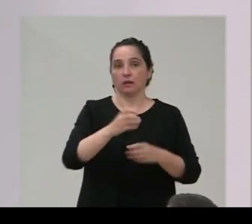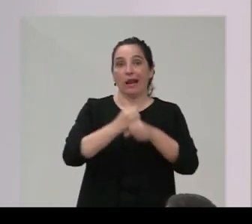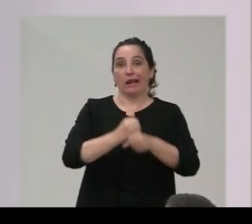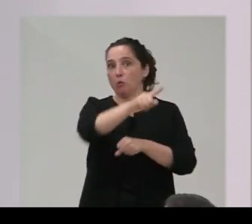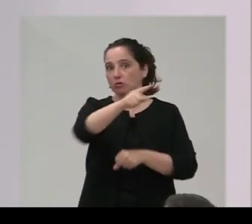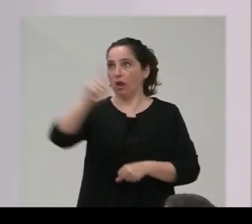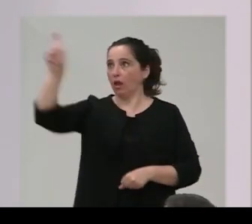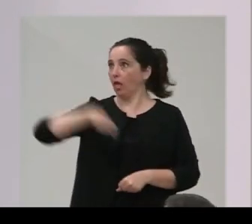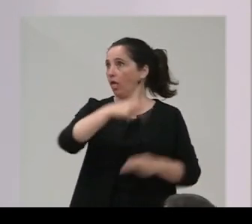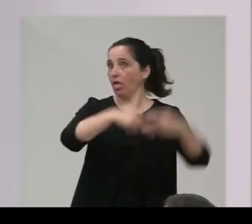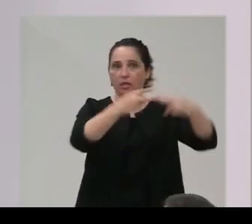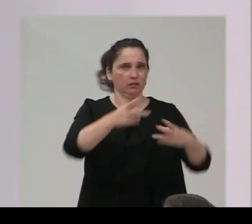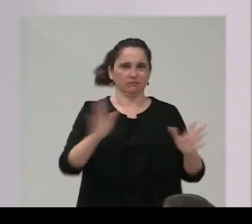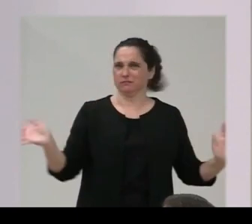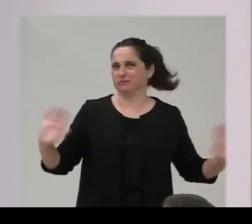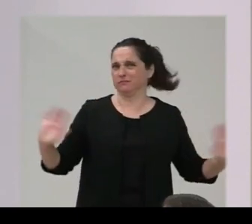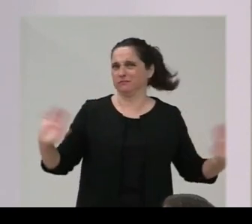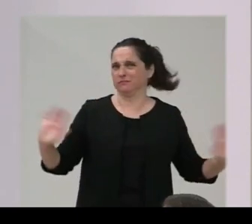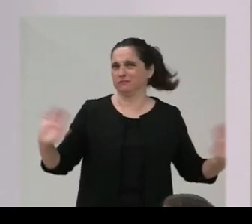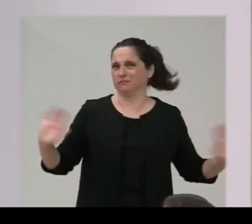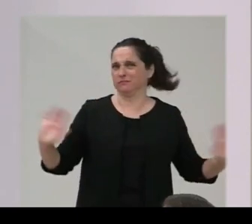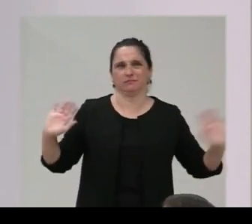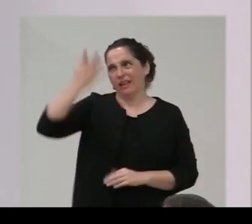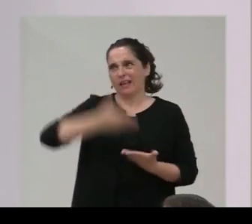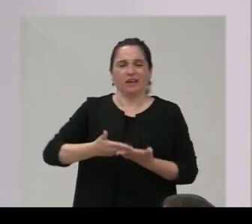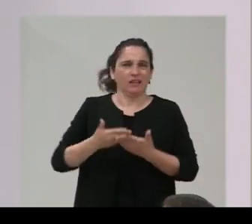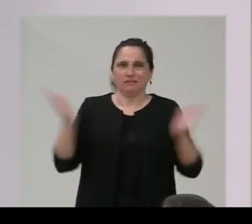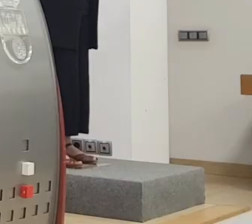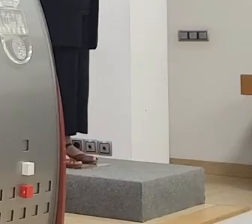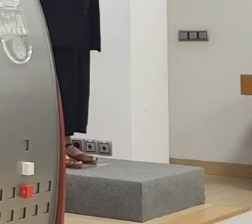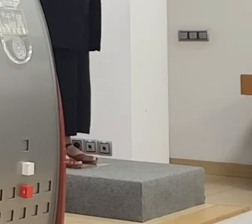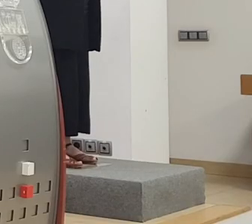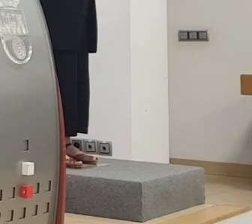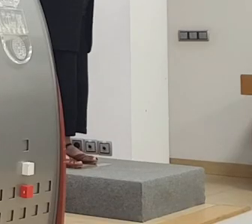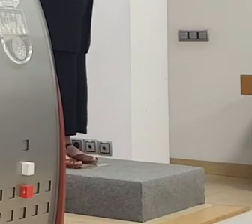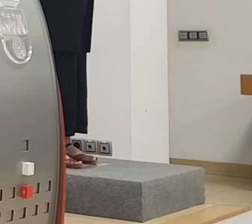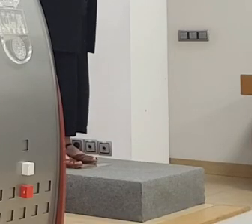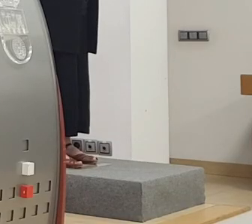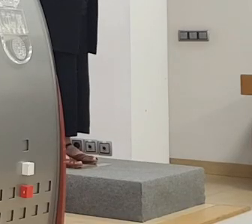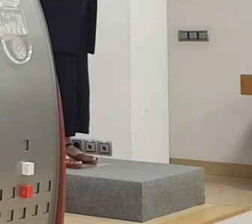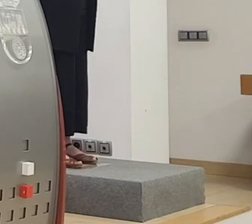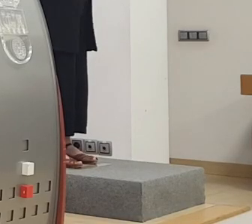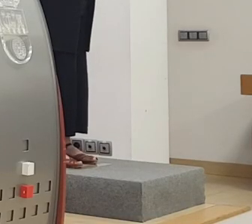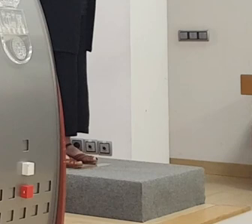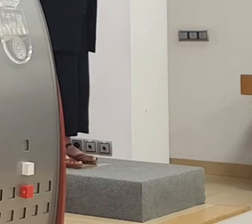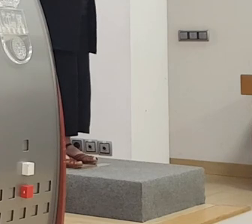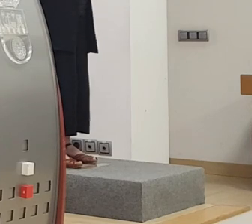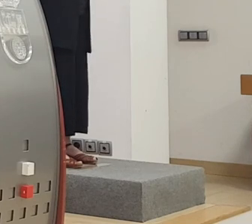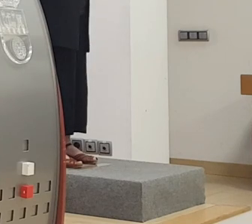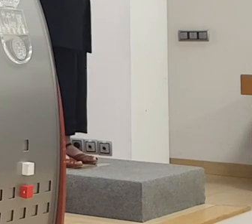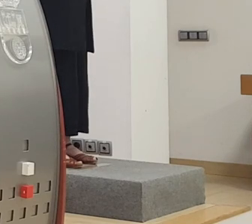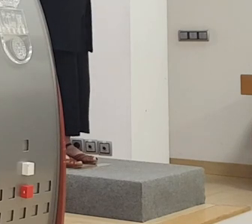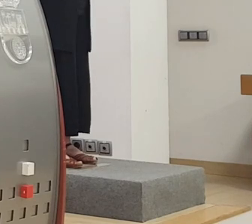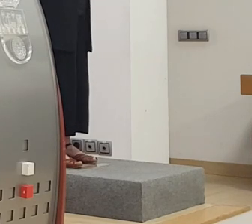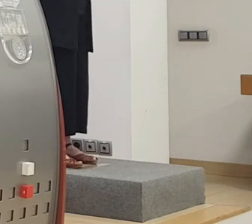serie de viviendas que no correspondían a ningún cálculo en donde el partido popular lo que